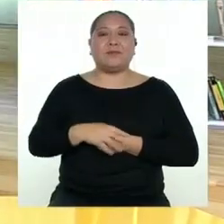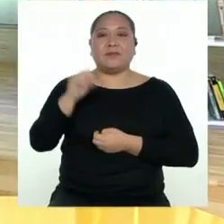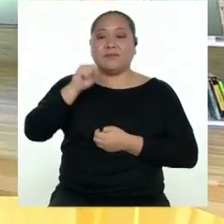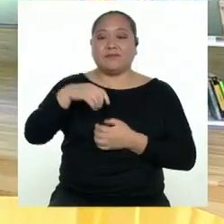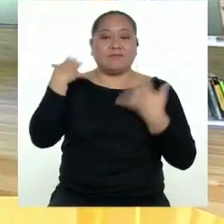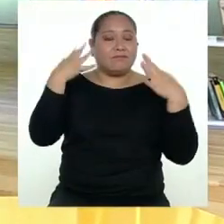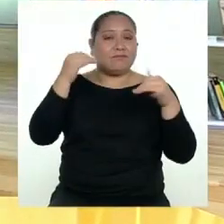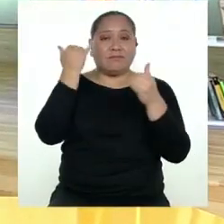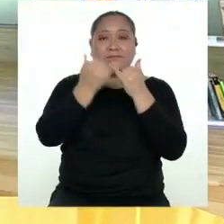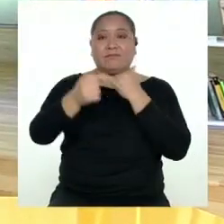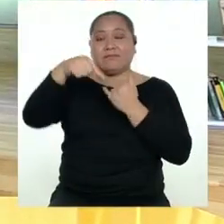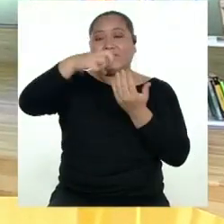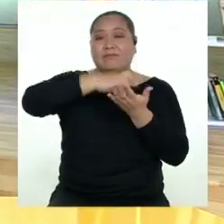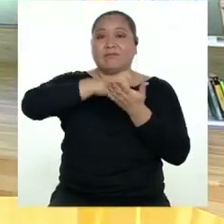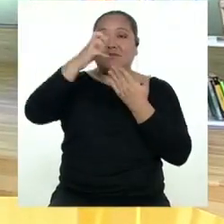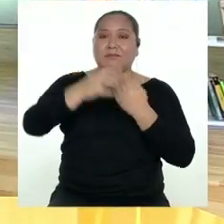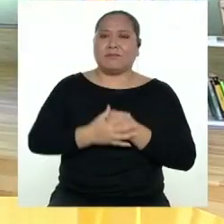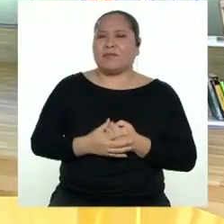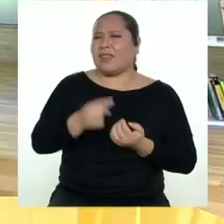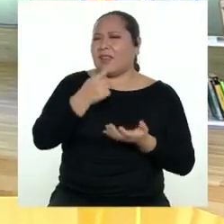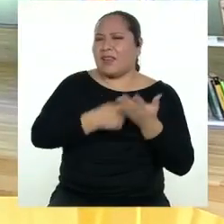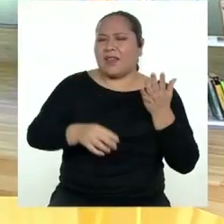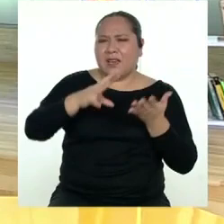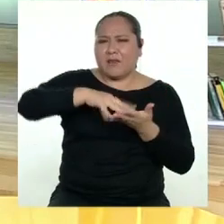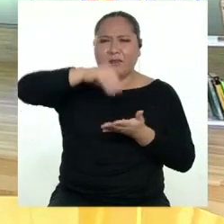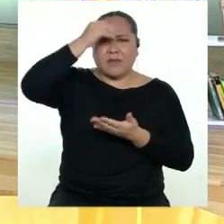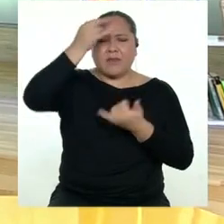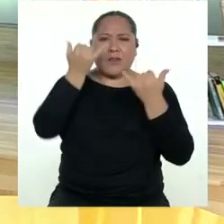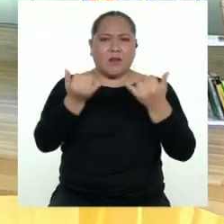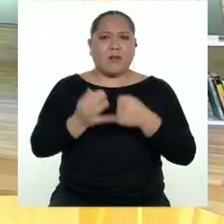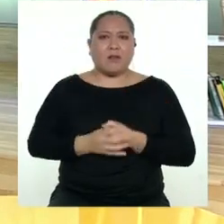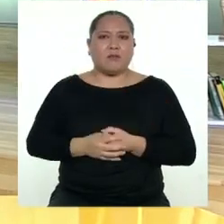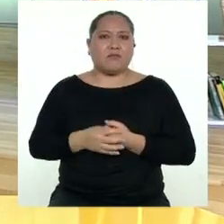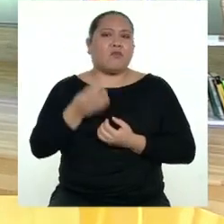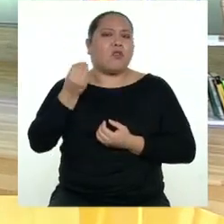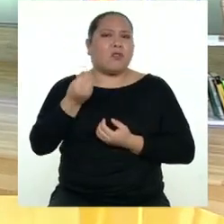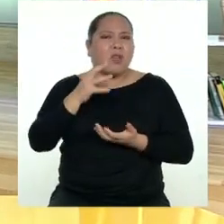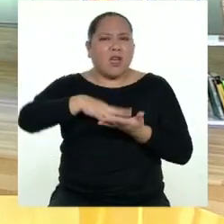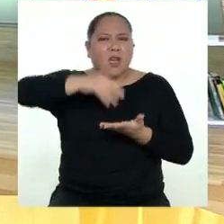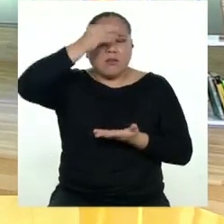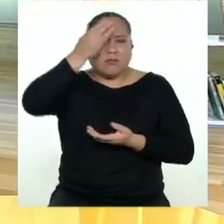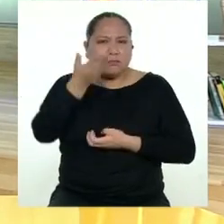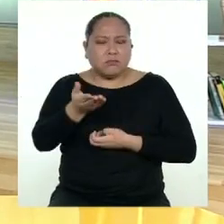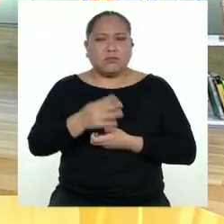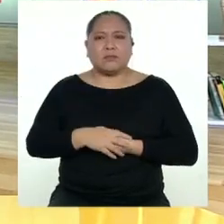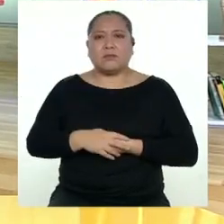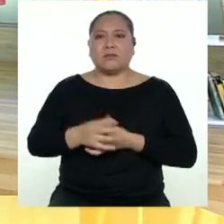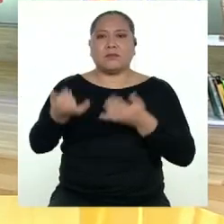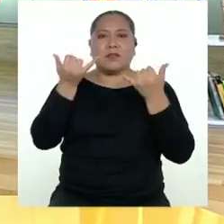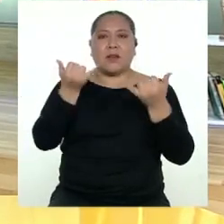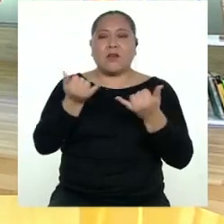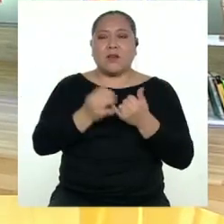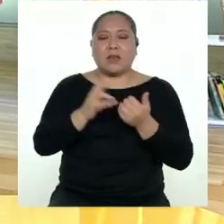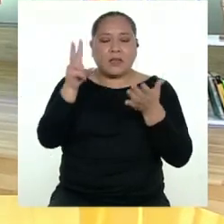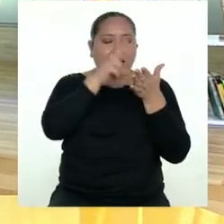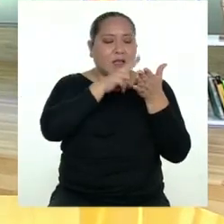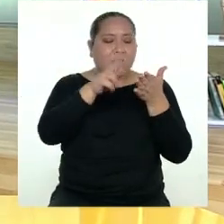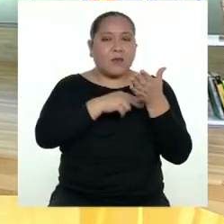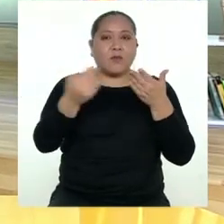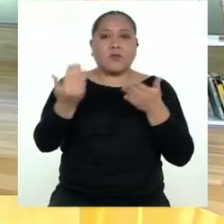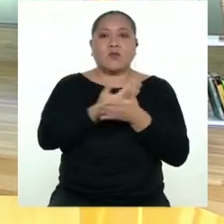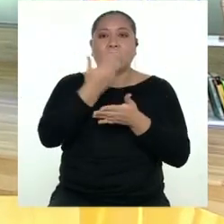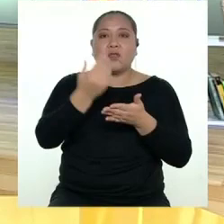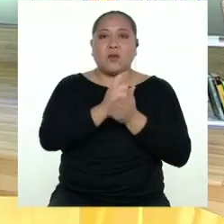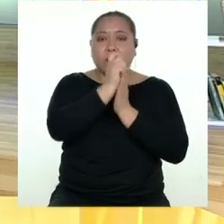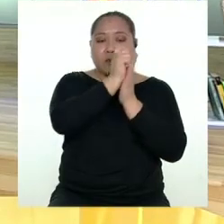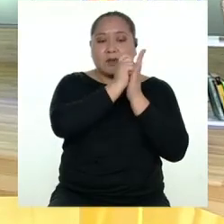llegamos al final de este programa. ¿Qué aprendimos hoy? ¿Para qué lo aprendimos? Hoy leímos dos nuevos